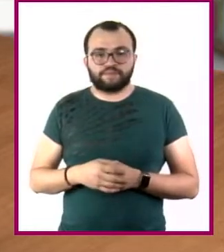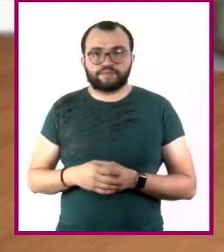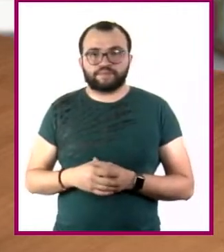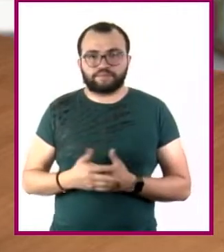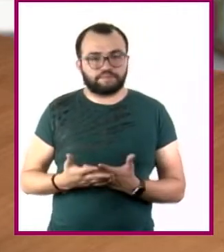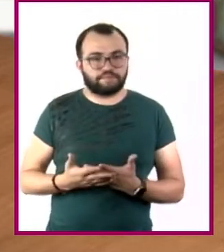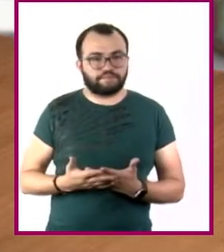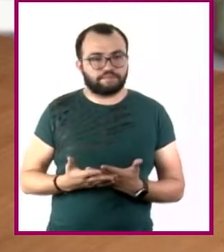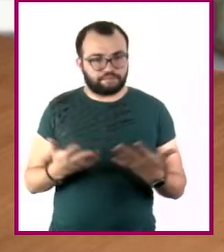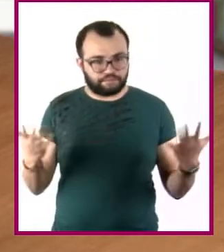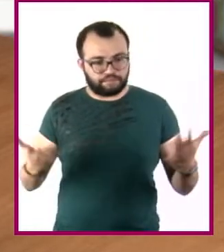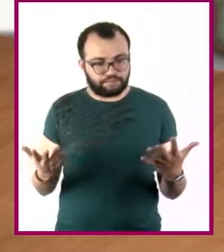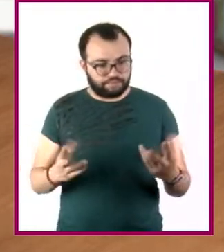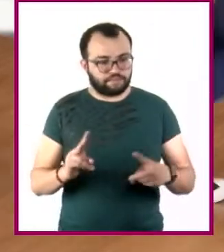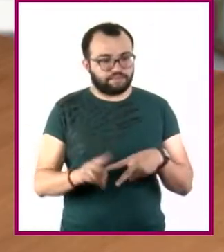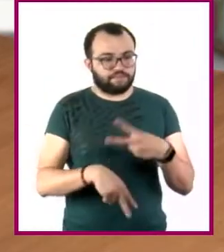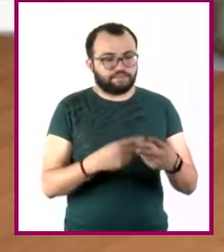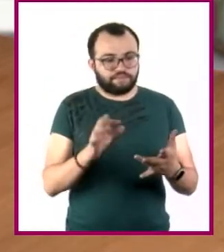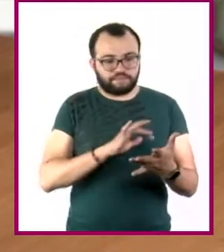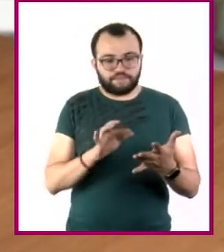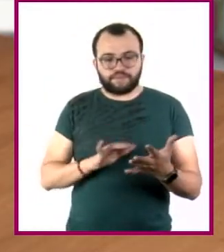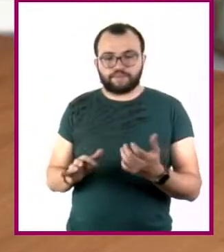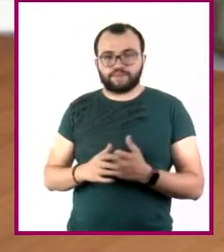A darle.